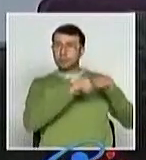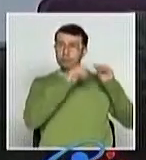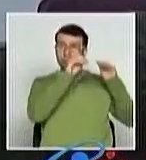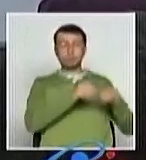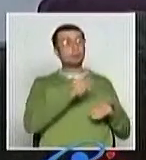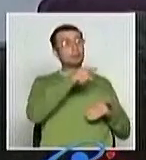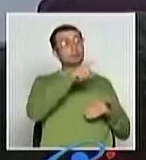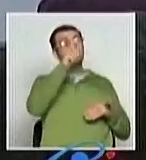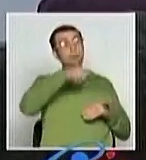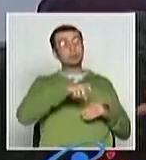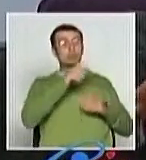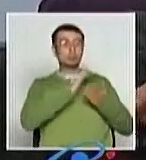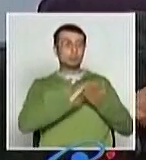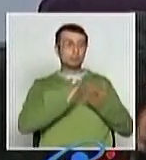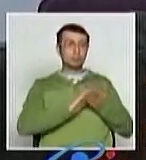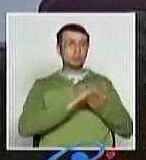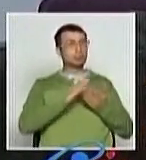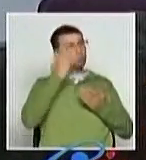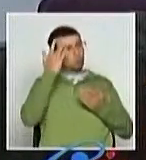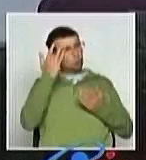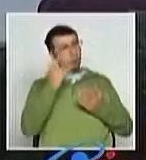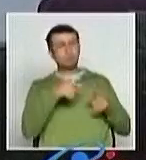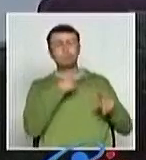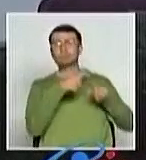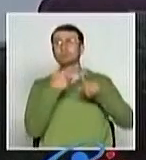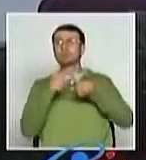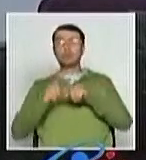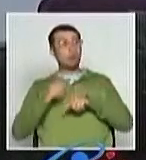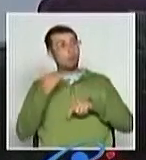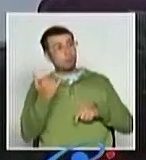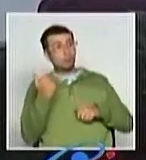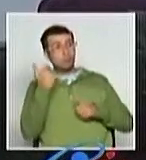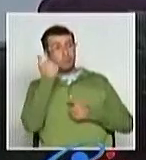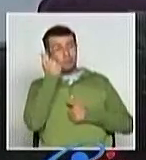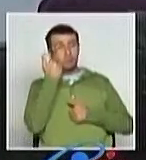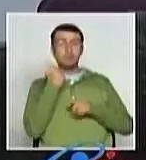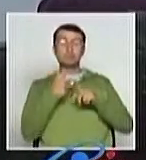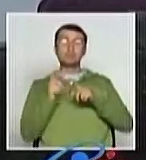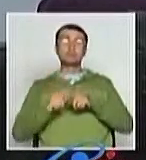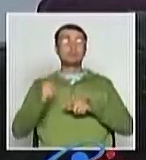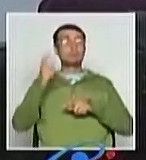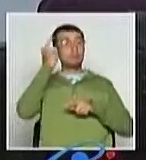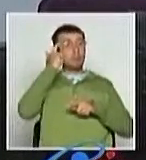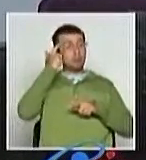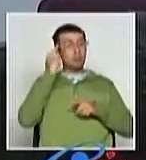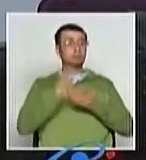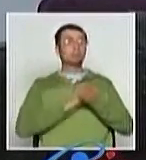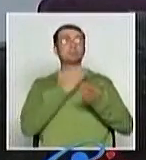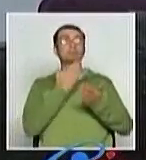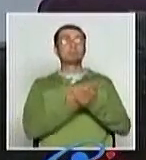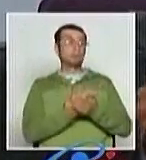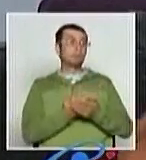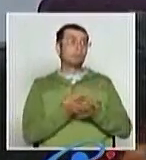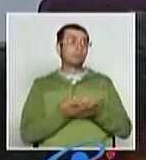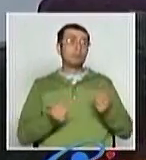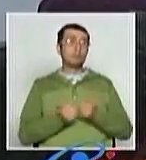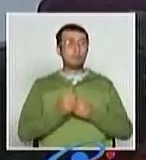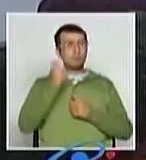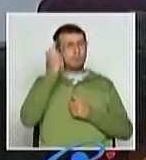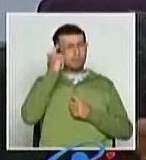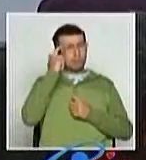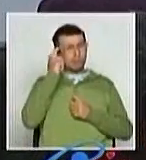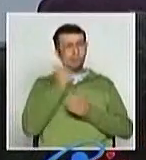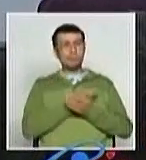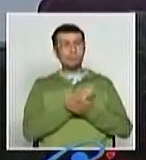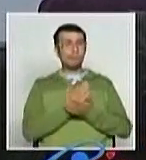perdonar porque la mayoría de esos eventos humanos son alteraciones del pensamiento Es decir creencias irracionales